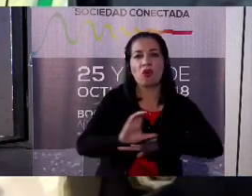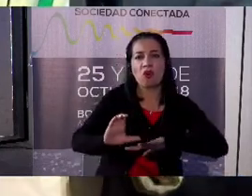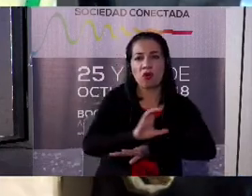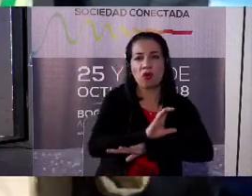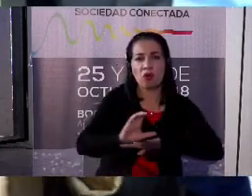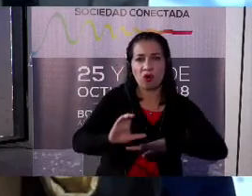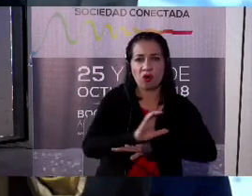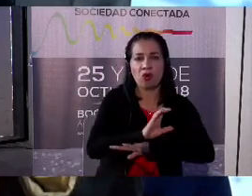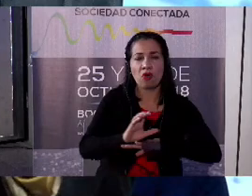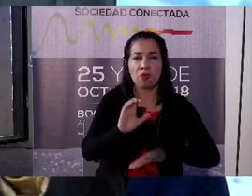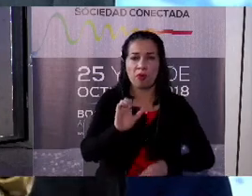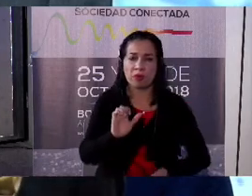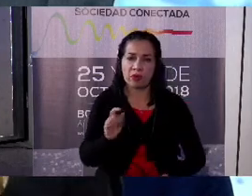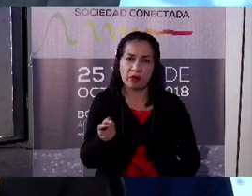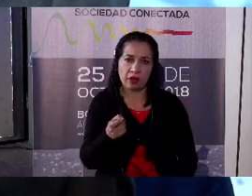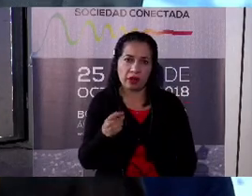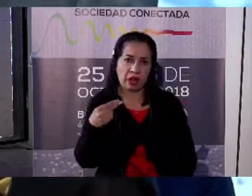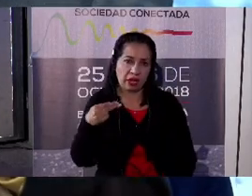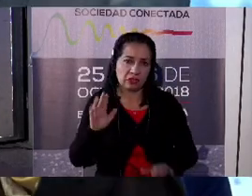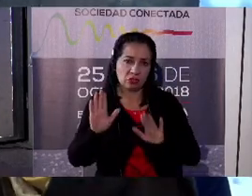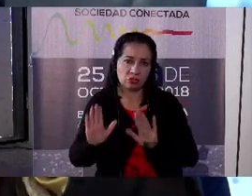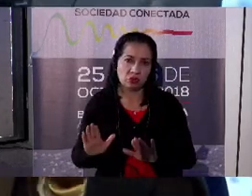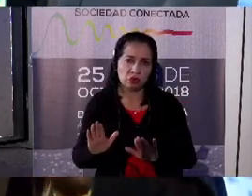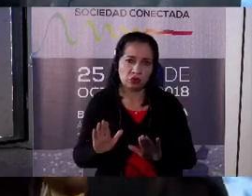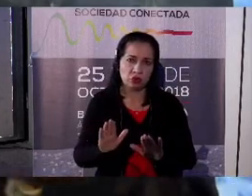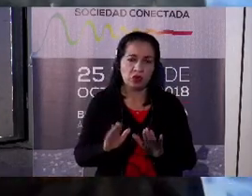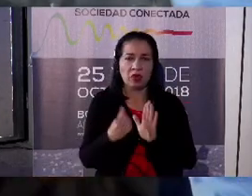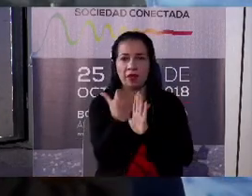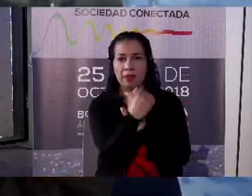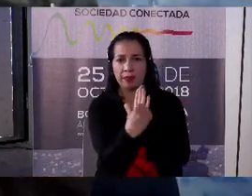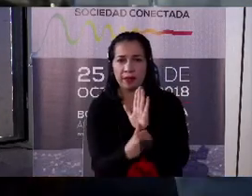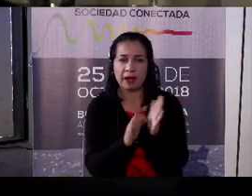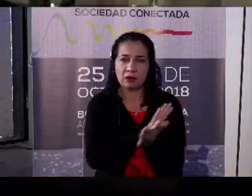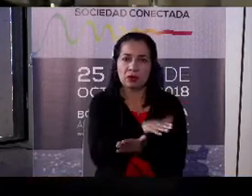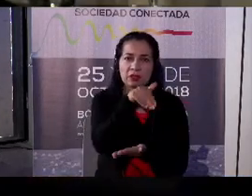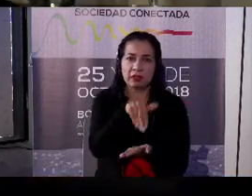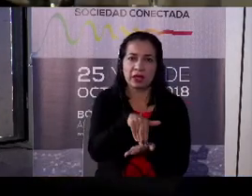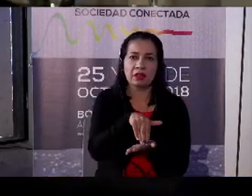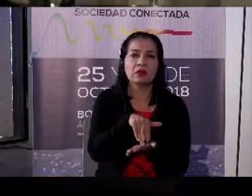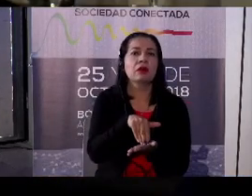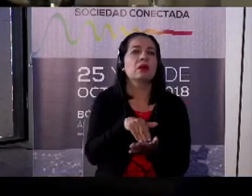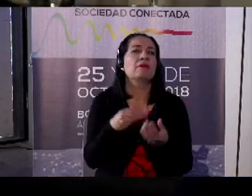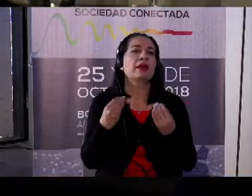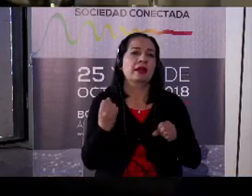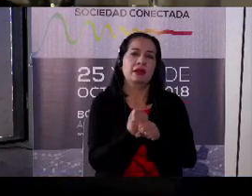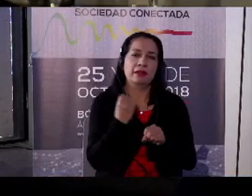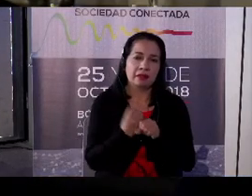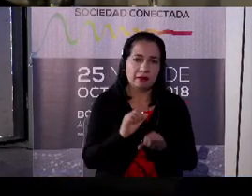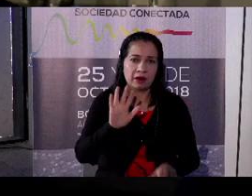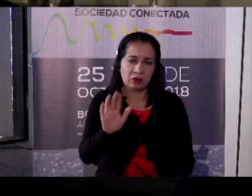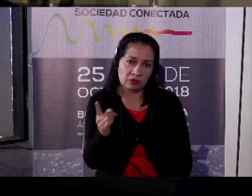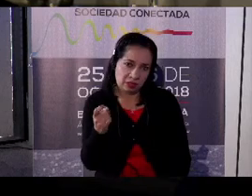Edge un centro de datos Edge para poder trabajar con